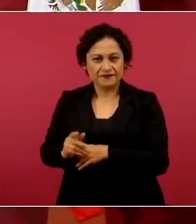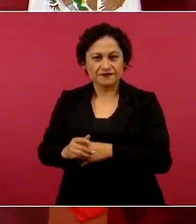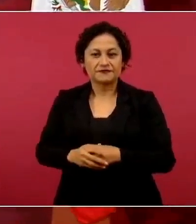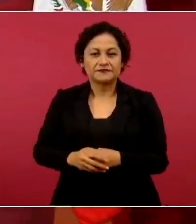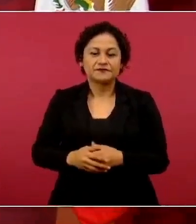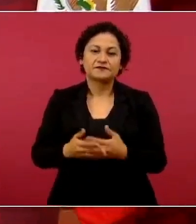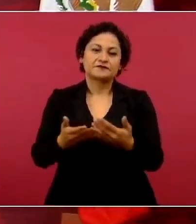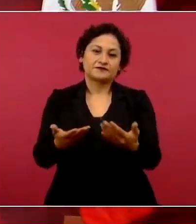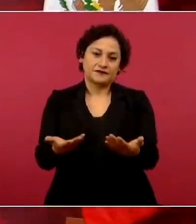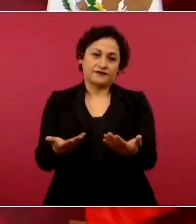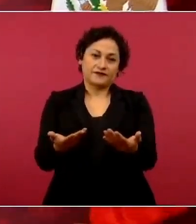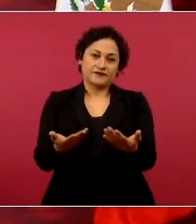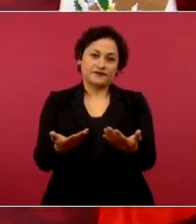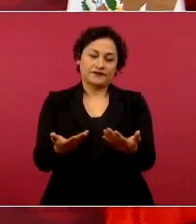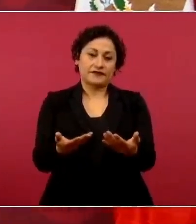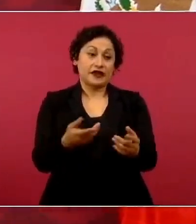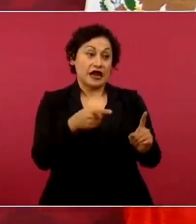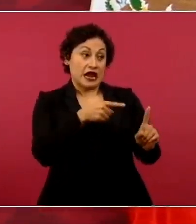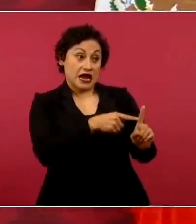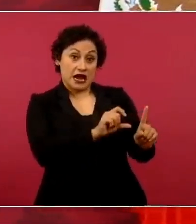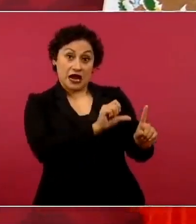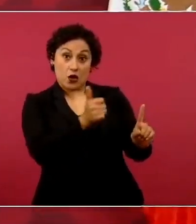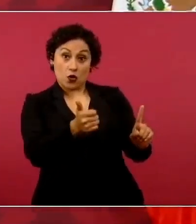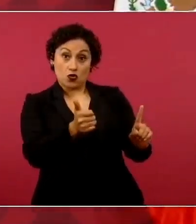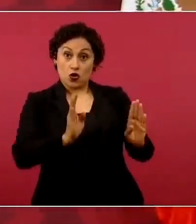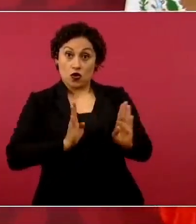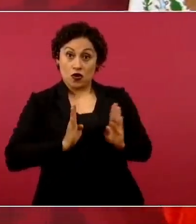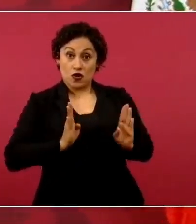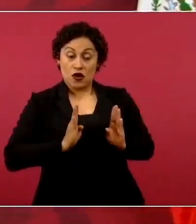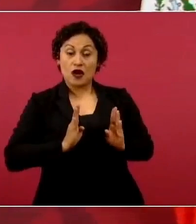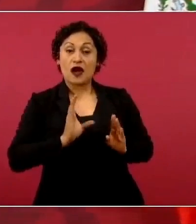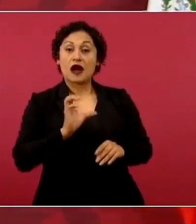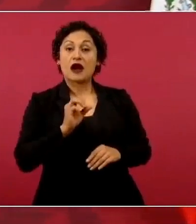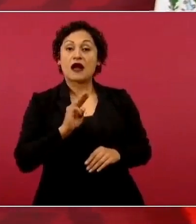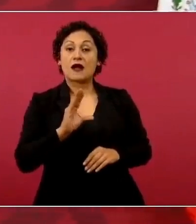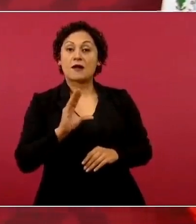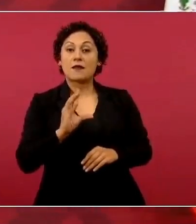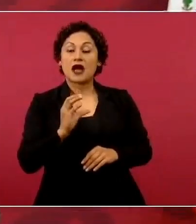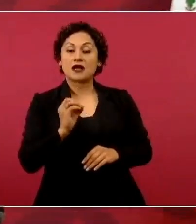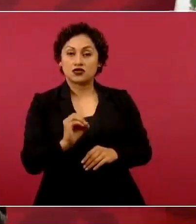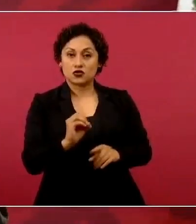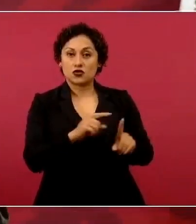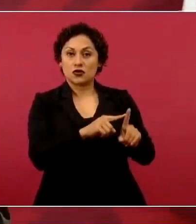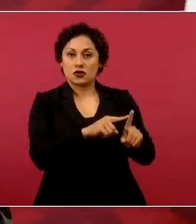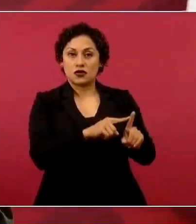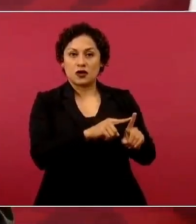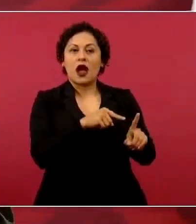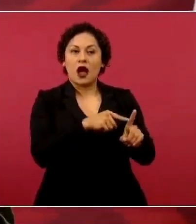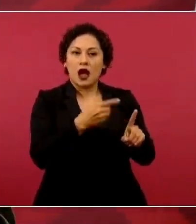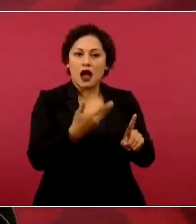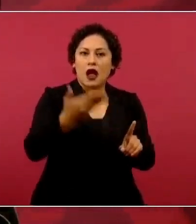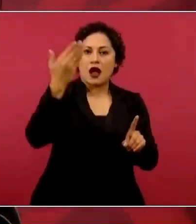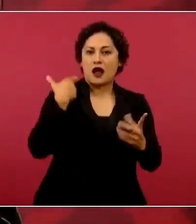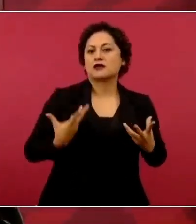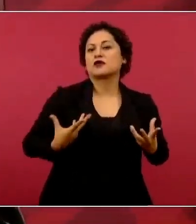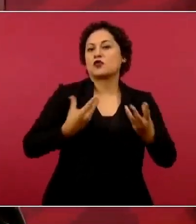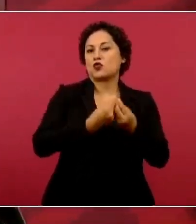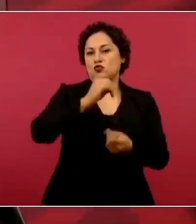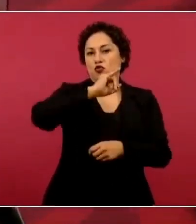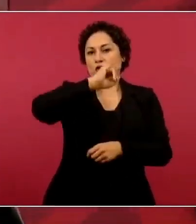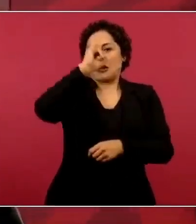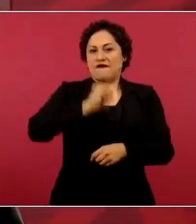Ávila Camacho había estado con él, incluso había estado de jefe de su estado mayor, cuando